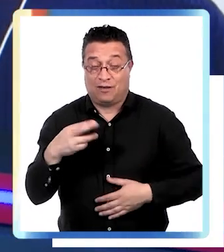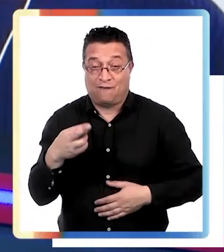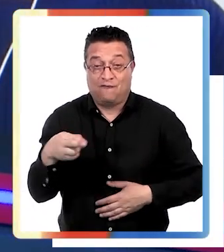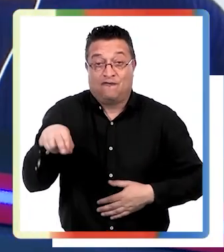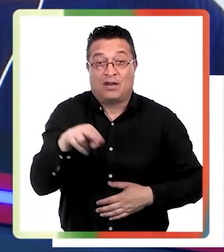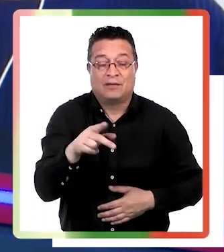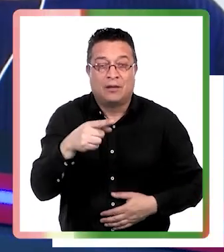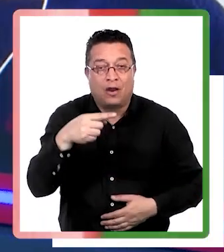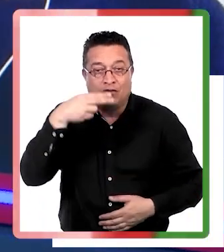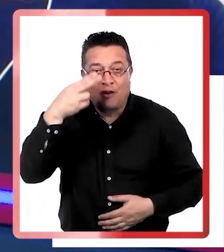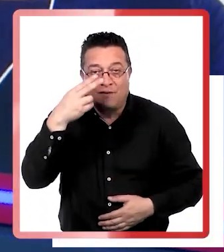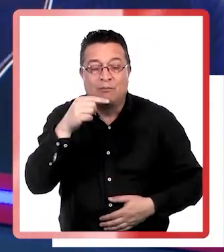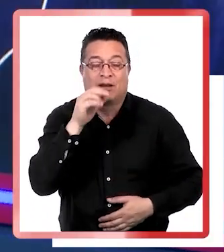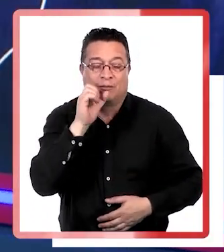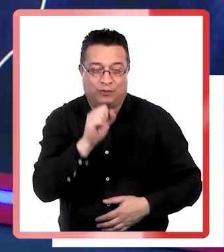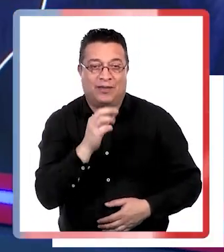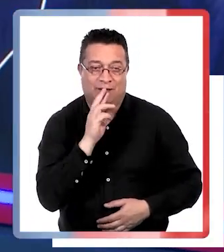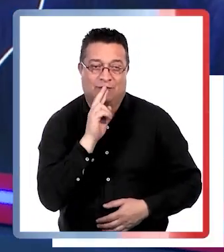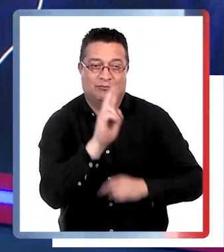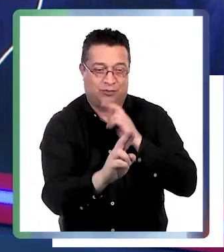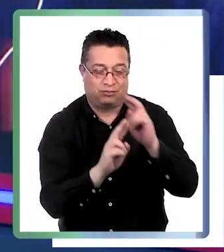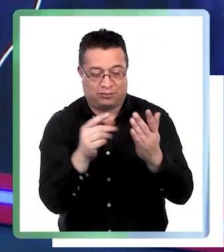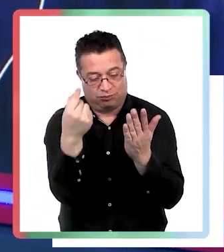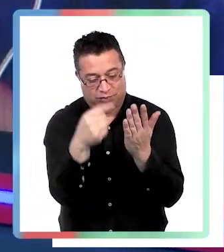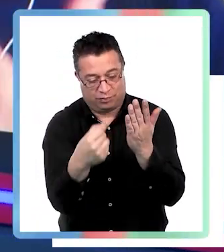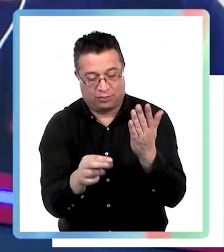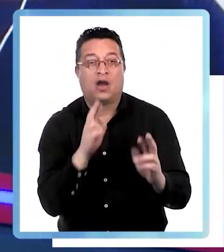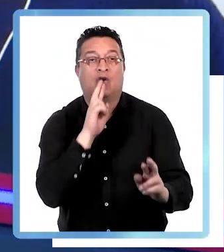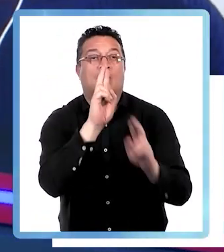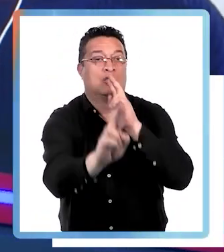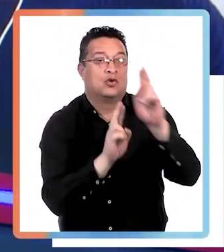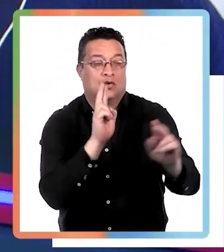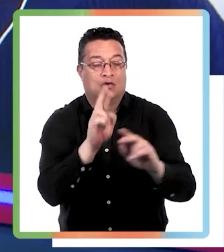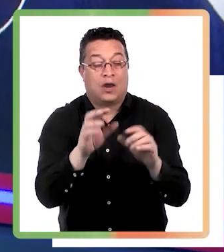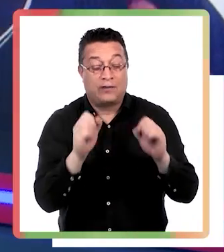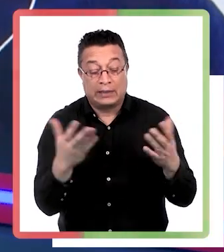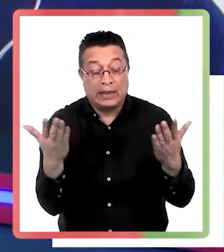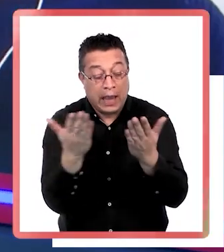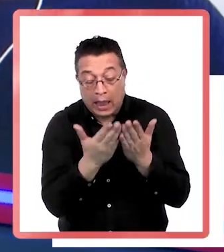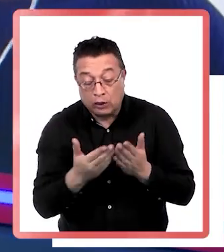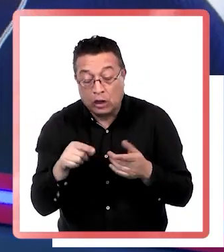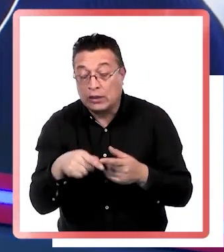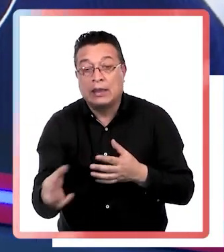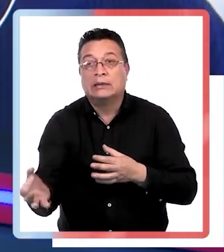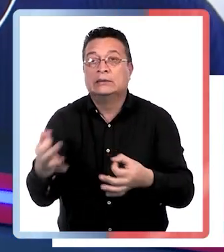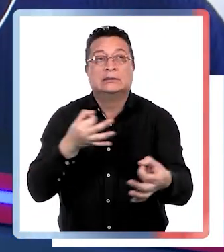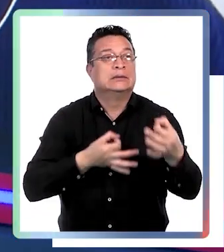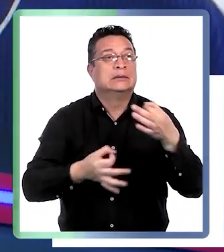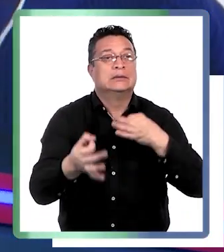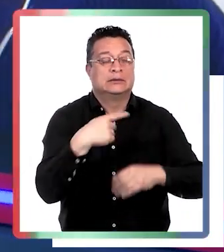muchas gracias a ustedes por la invitación y feliz de volver en noviembre cuando tengamos los resultados y hablemos con